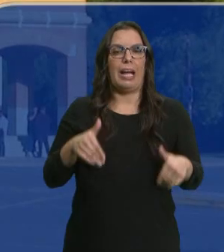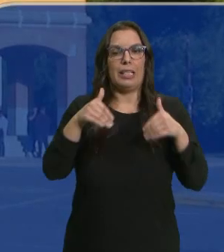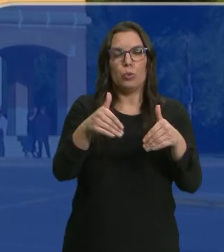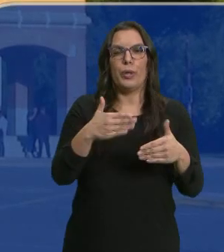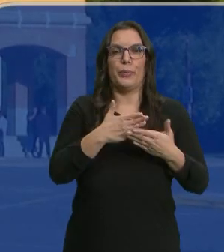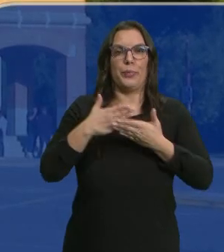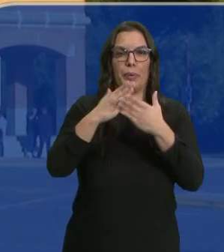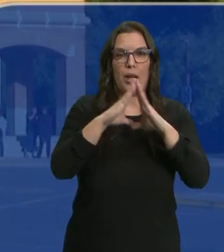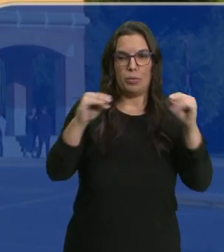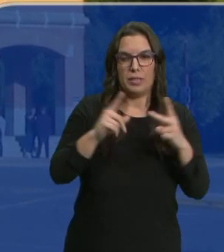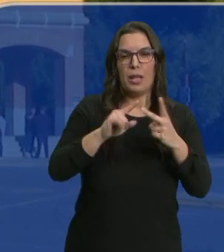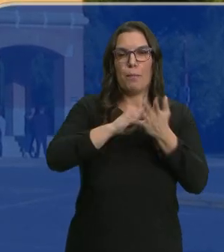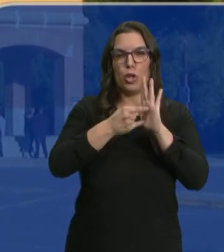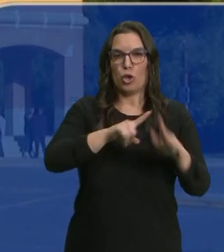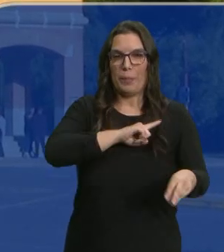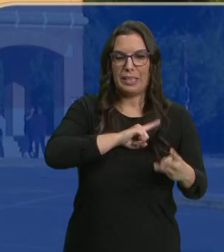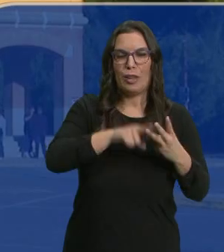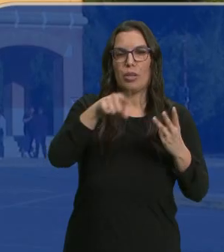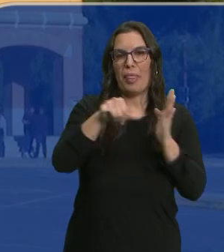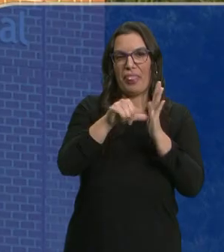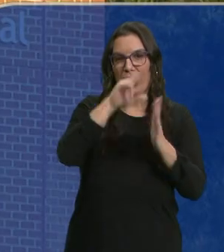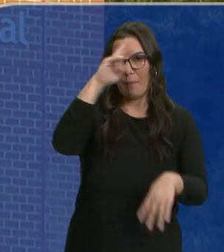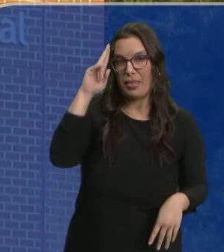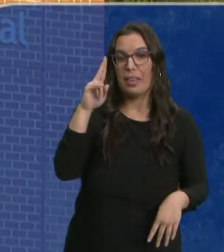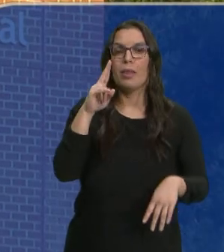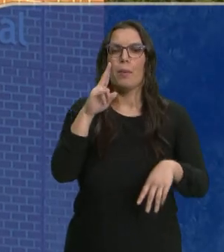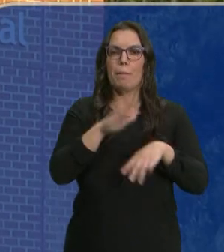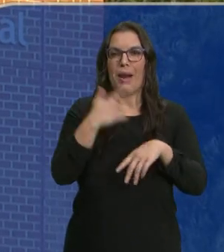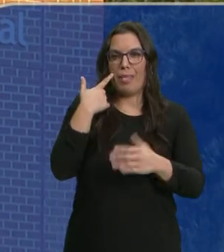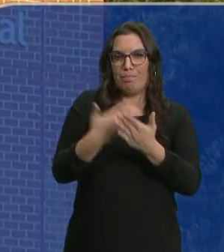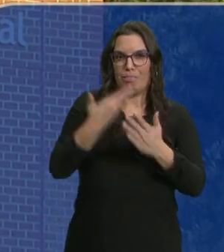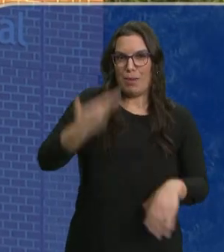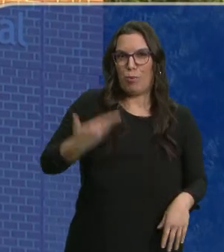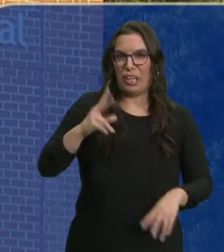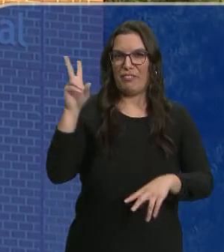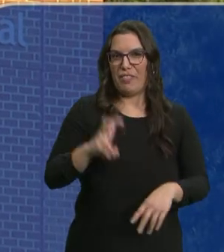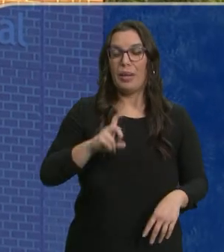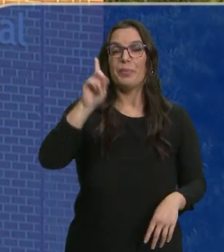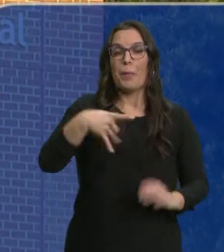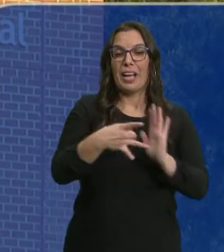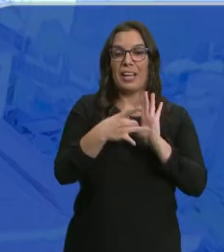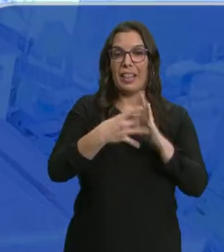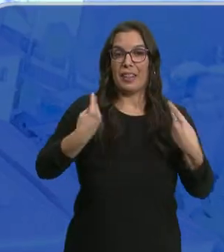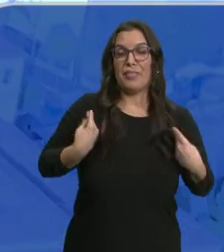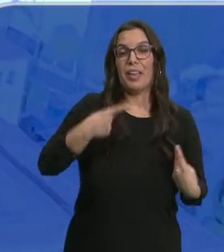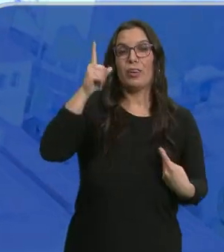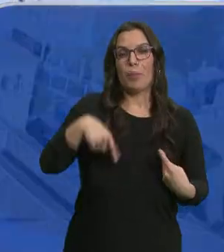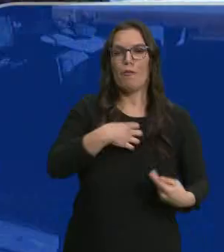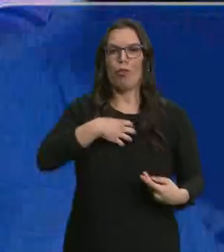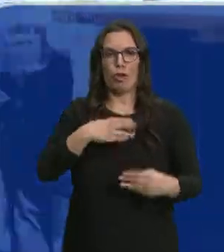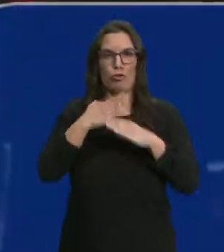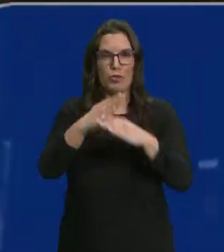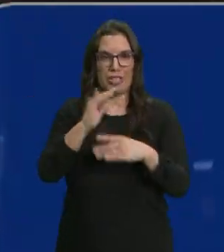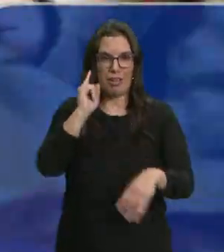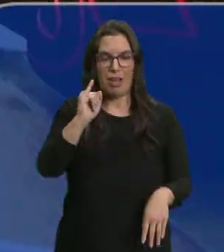estudios académicos, los proyectos militares o la cercanía con Madrid para hacerse valer. También la calidad de vida o contar con un número suficiente de